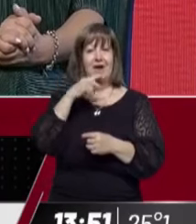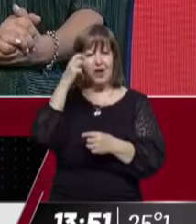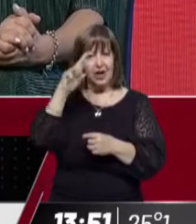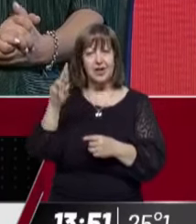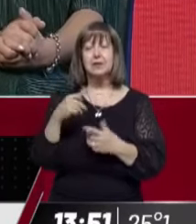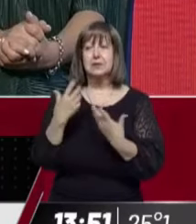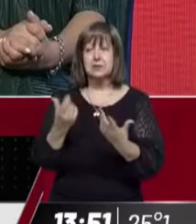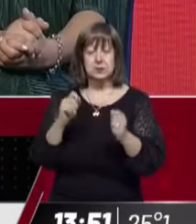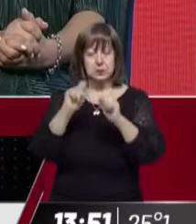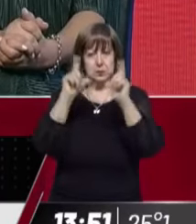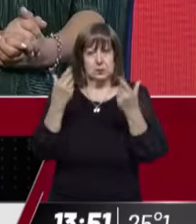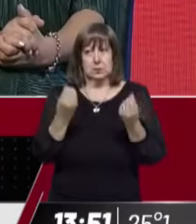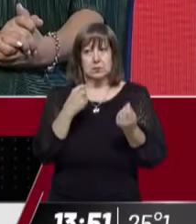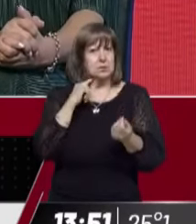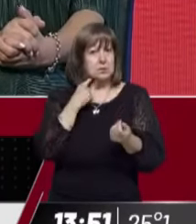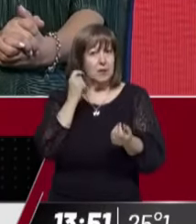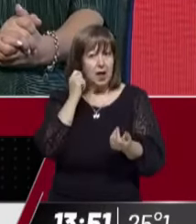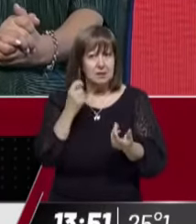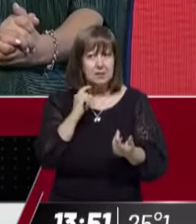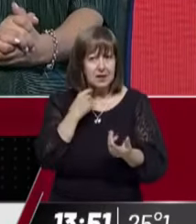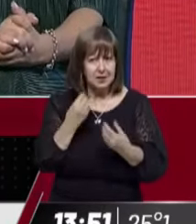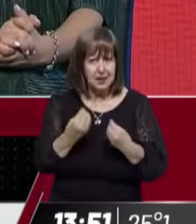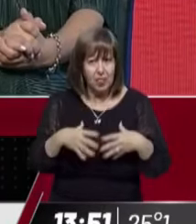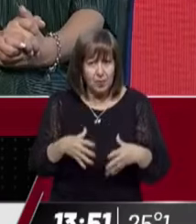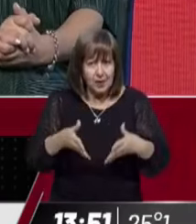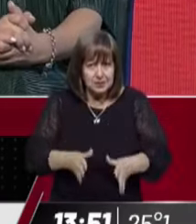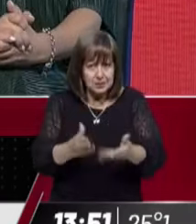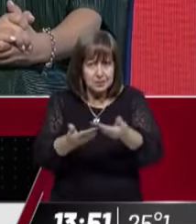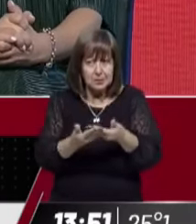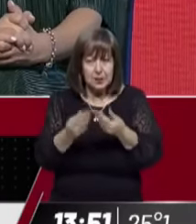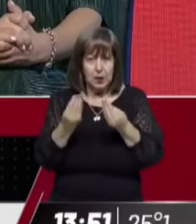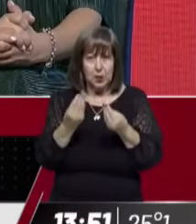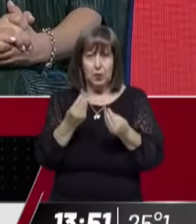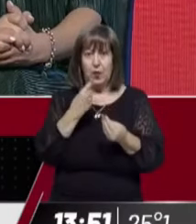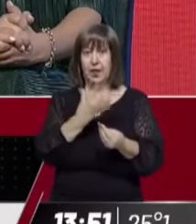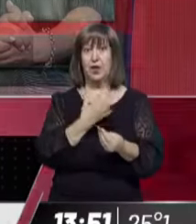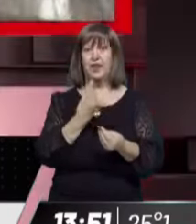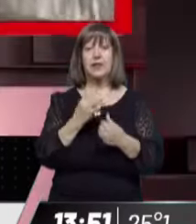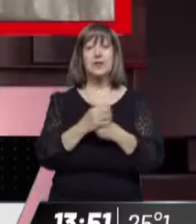que ha convulsionado en cierta medida la zona este de la provincia de Mendoza. Lo escuchamos.